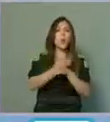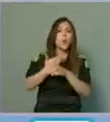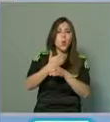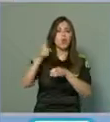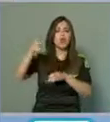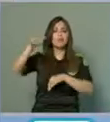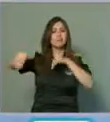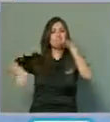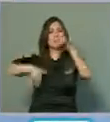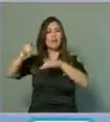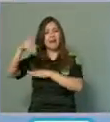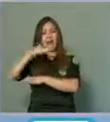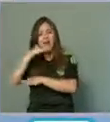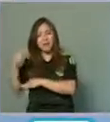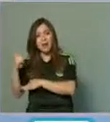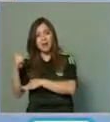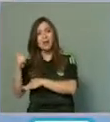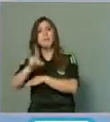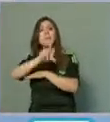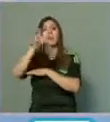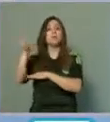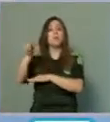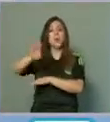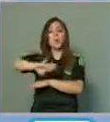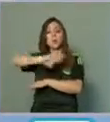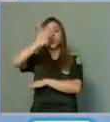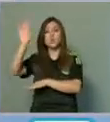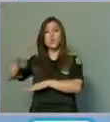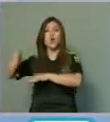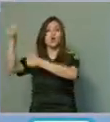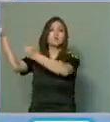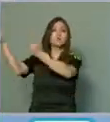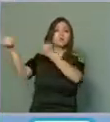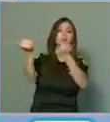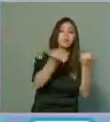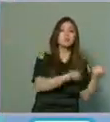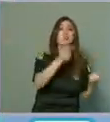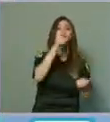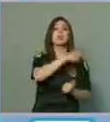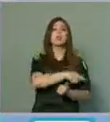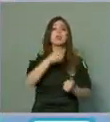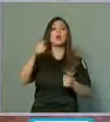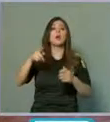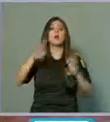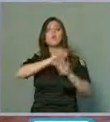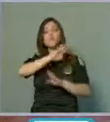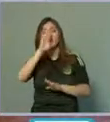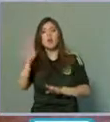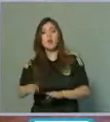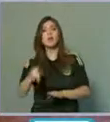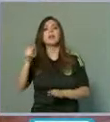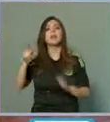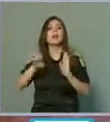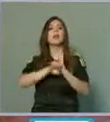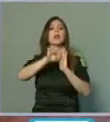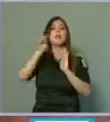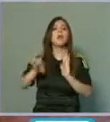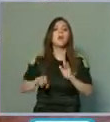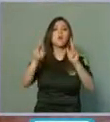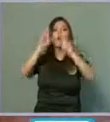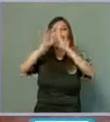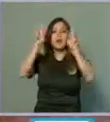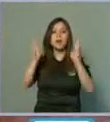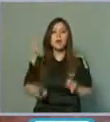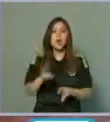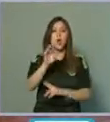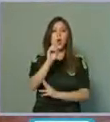su cadáver lo traen, curiosamente, en un tren que traía refrigeración, porque era transporte de ostras, lo cual es